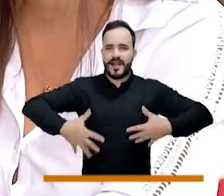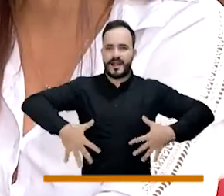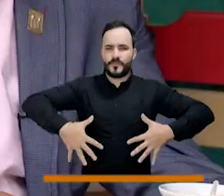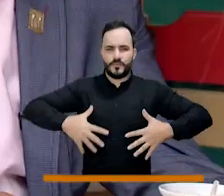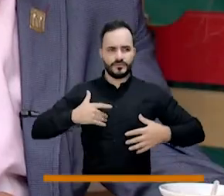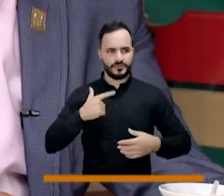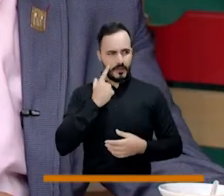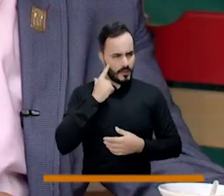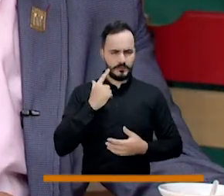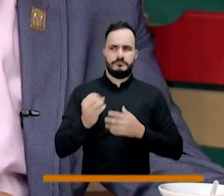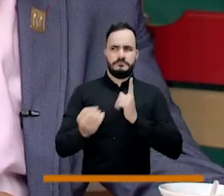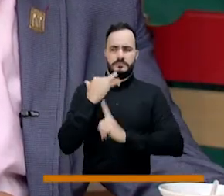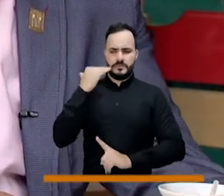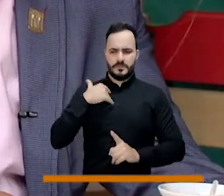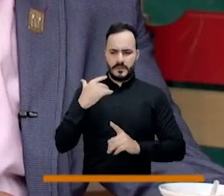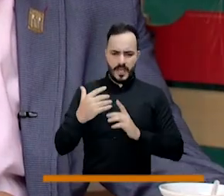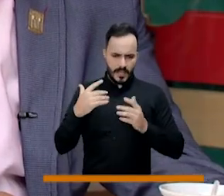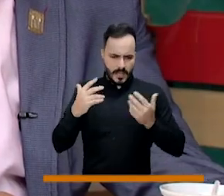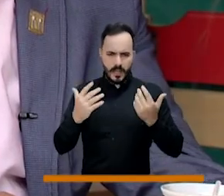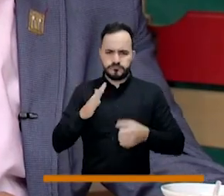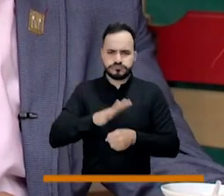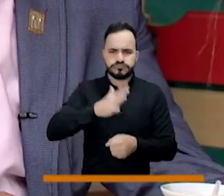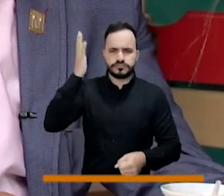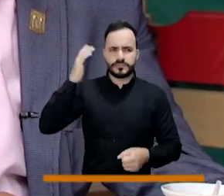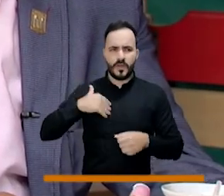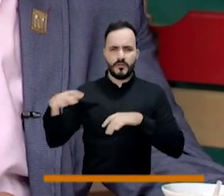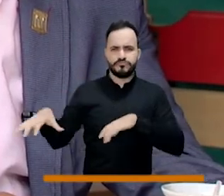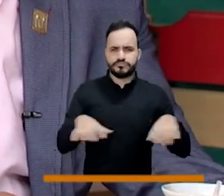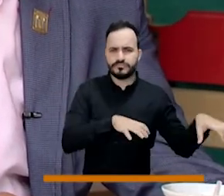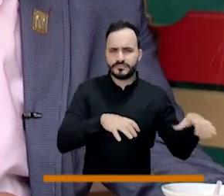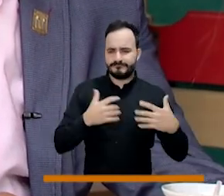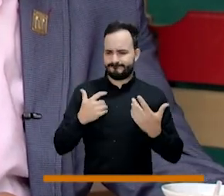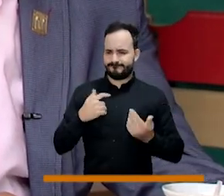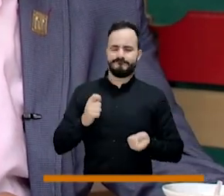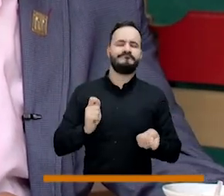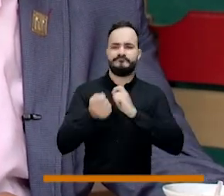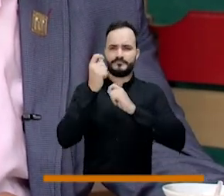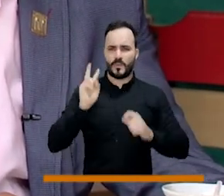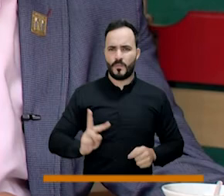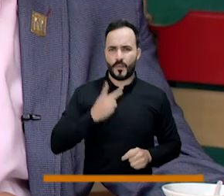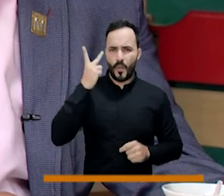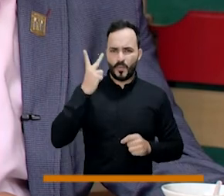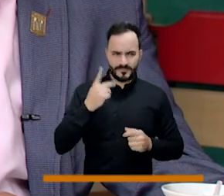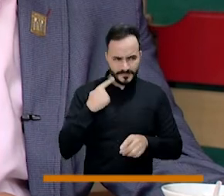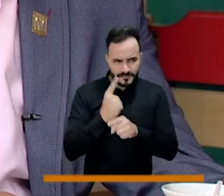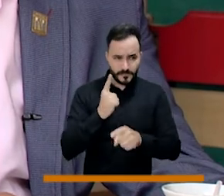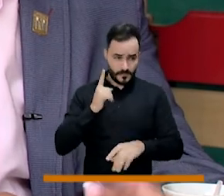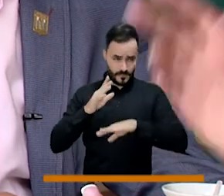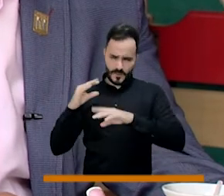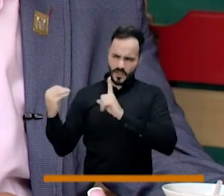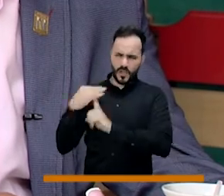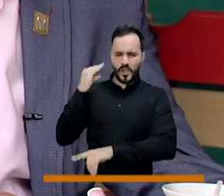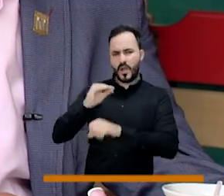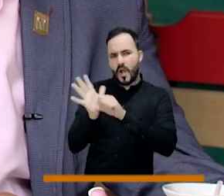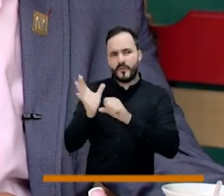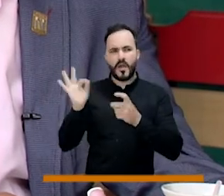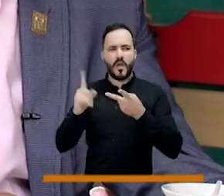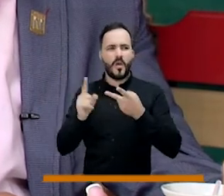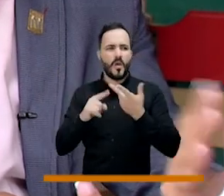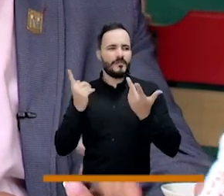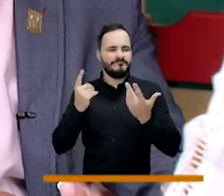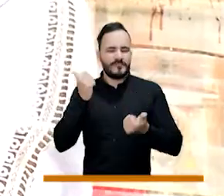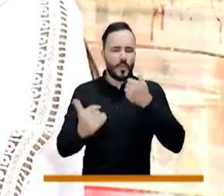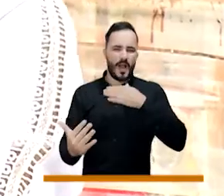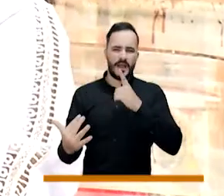hacen que tengamos cambios en la conducta. A mí eso me impactó profundamente. ¿Eso también es producto del COVID, del encierro, de qué?